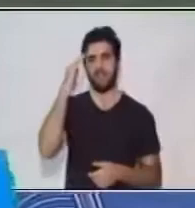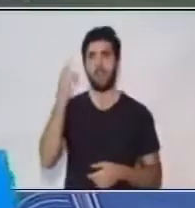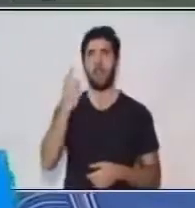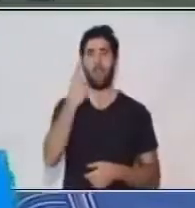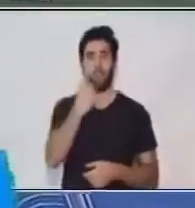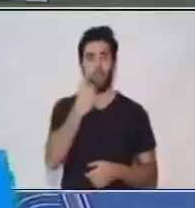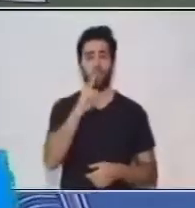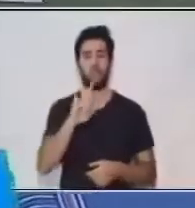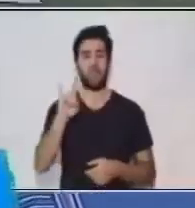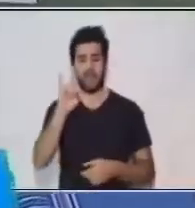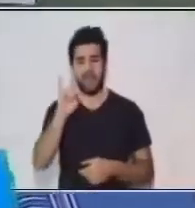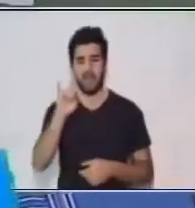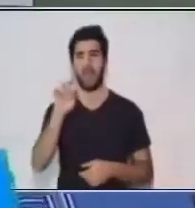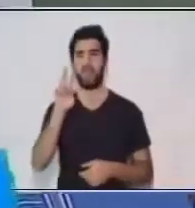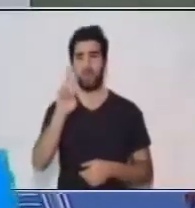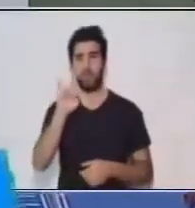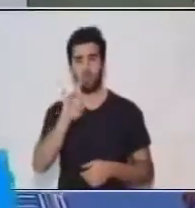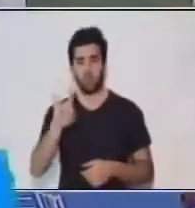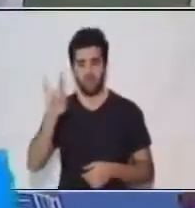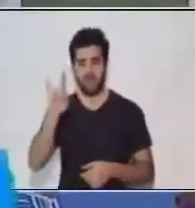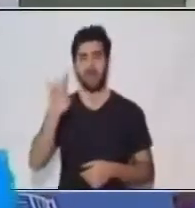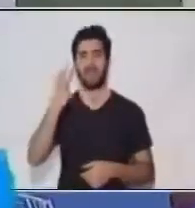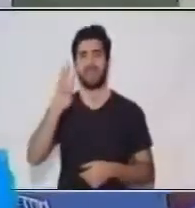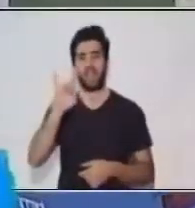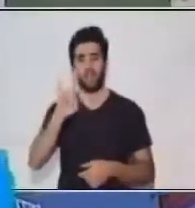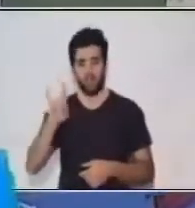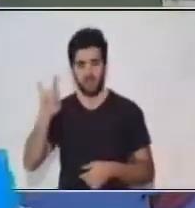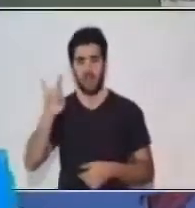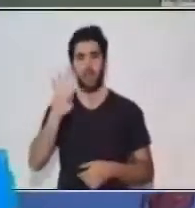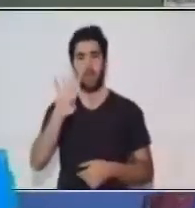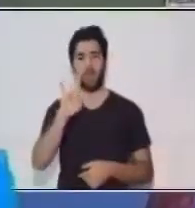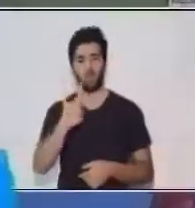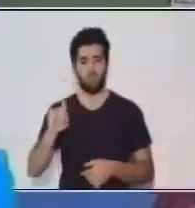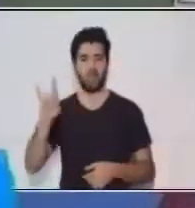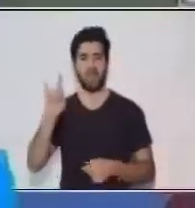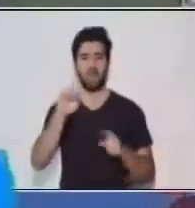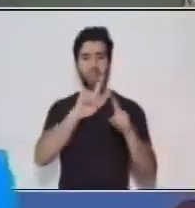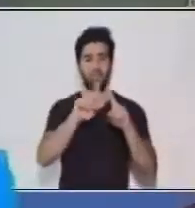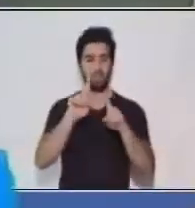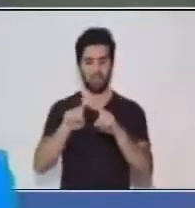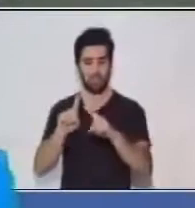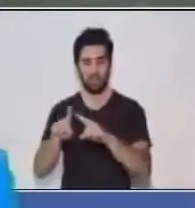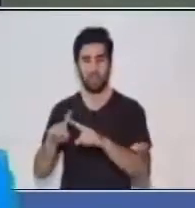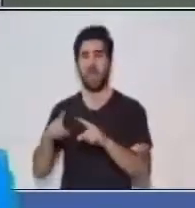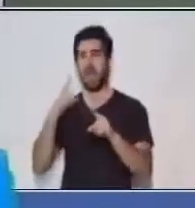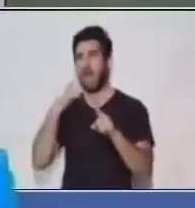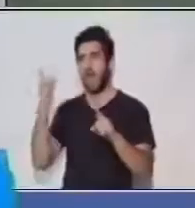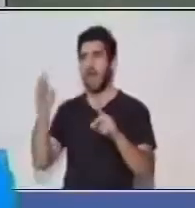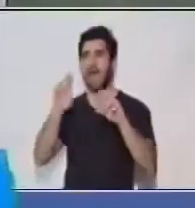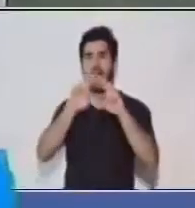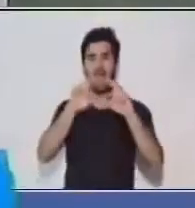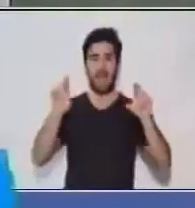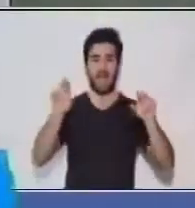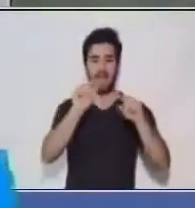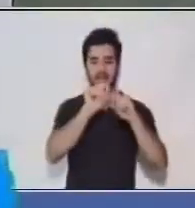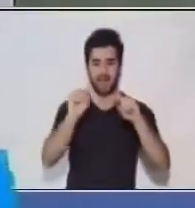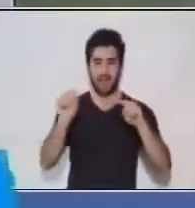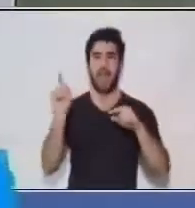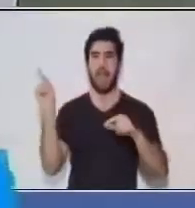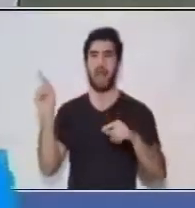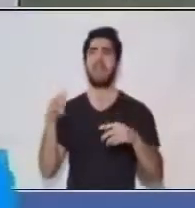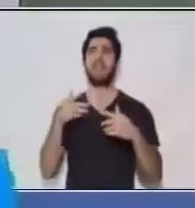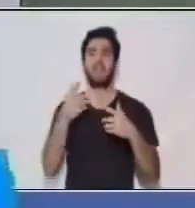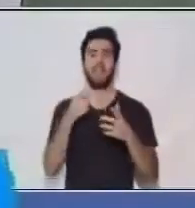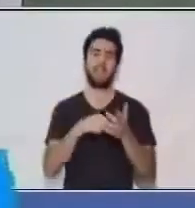3, 4, y yo antes de haber hecho esto había medido con mi regla y me daba 4